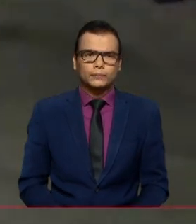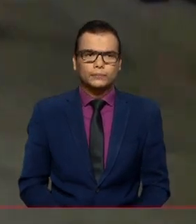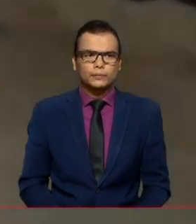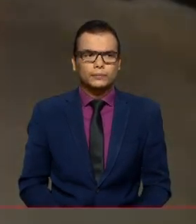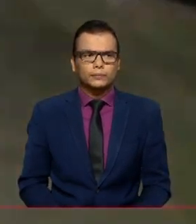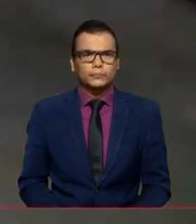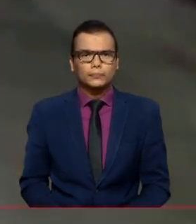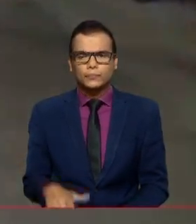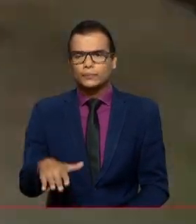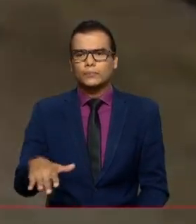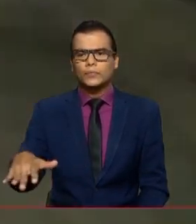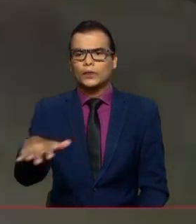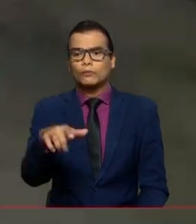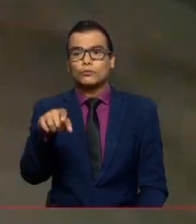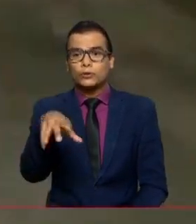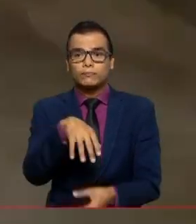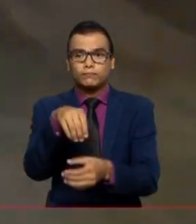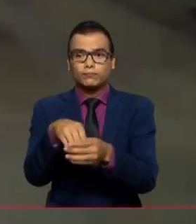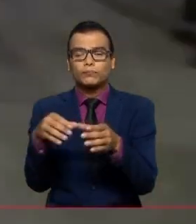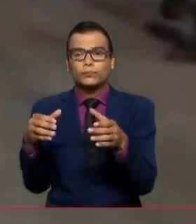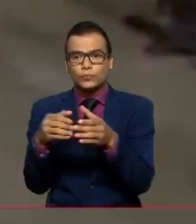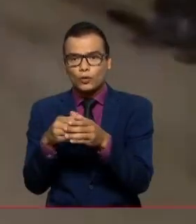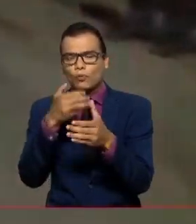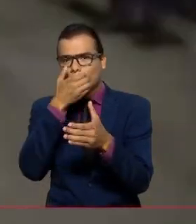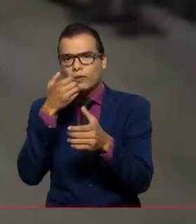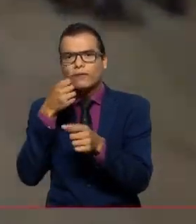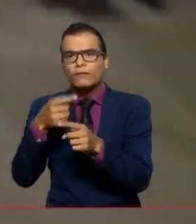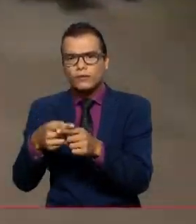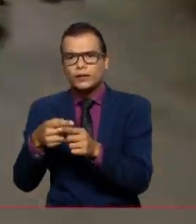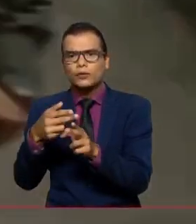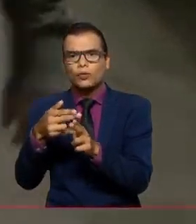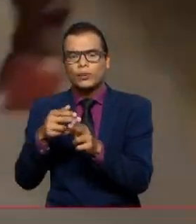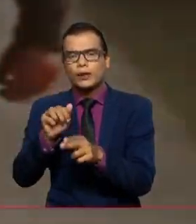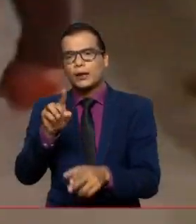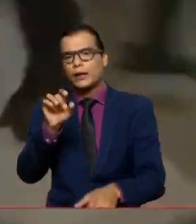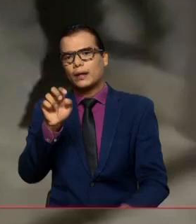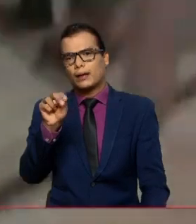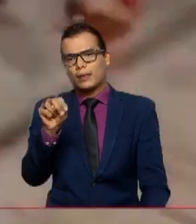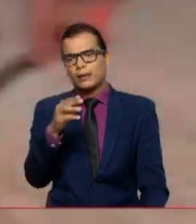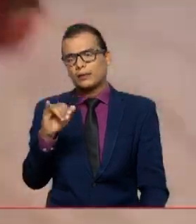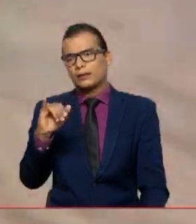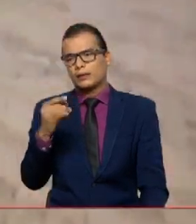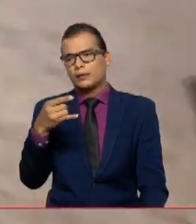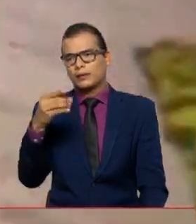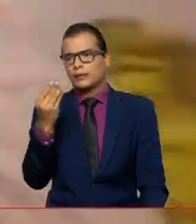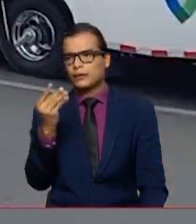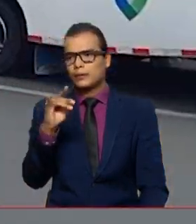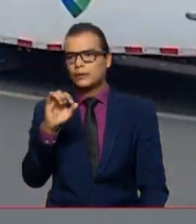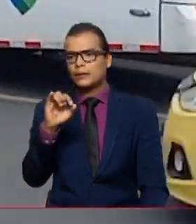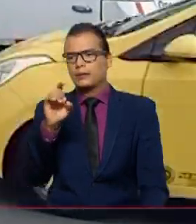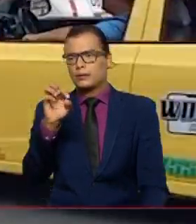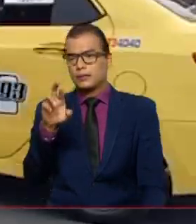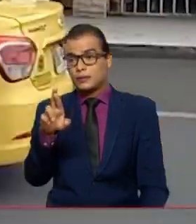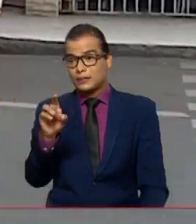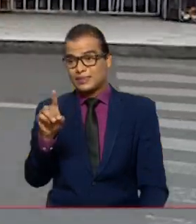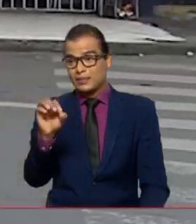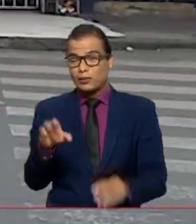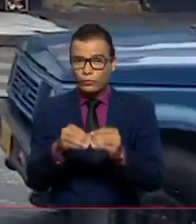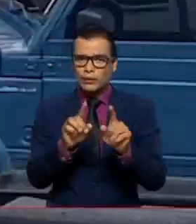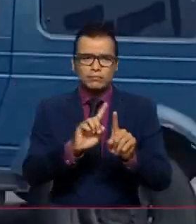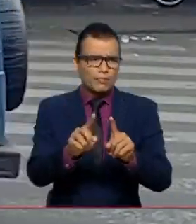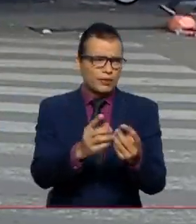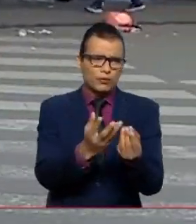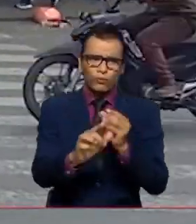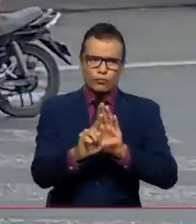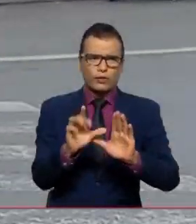En la zona delinque la columna móvil Adán Izquierdo de las disidencias de las FARC, además de grupos de delincuencia común. Situación que prende las alarmas